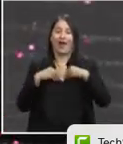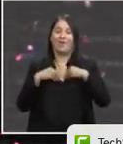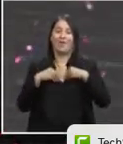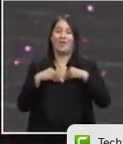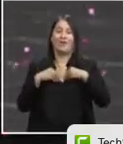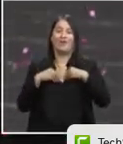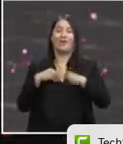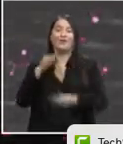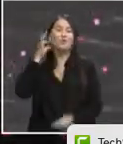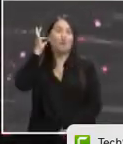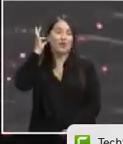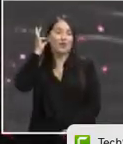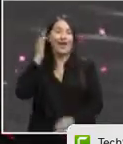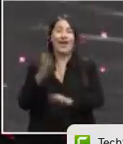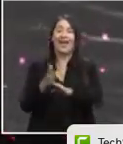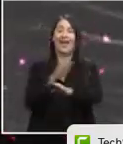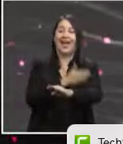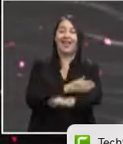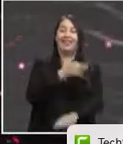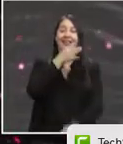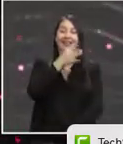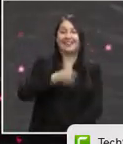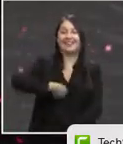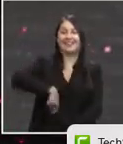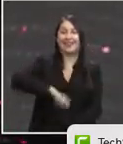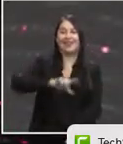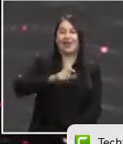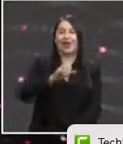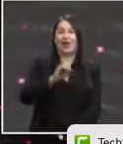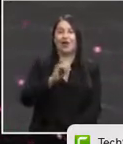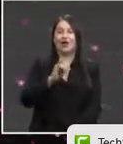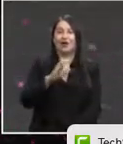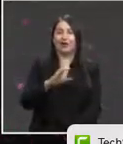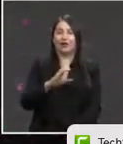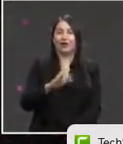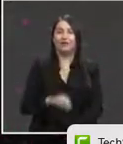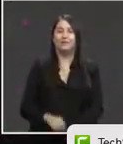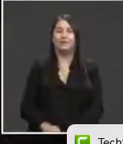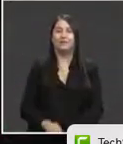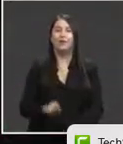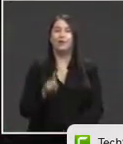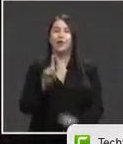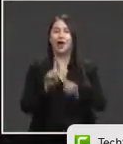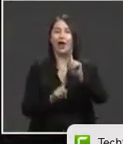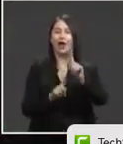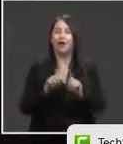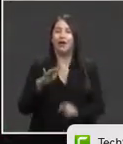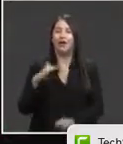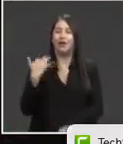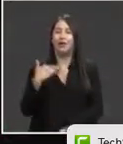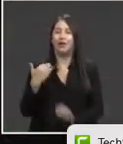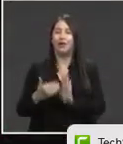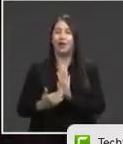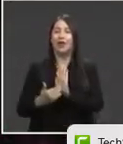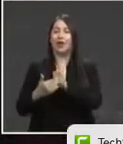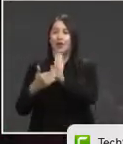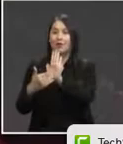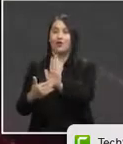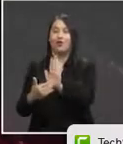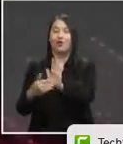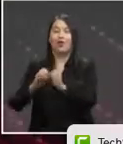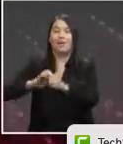ya la senadora Carolina Goic. Si uno conjuga un elemento esencial que visibilizó la